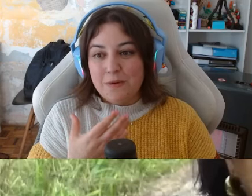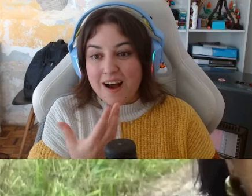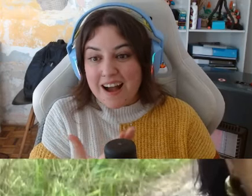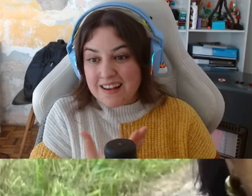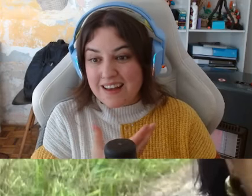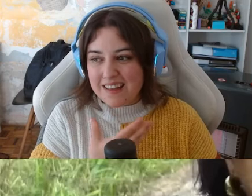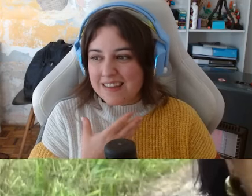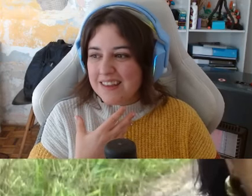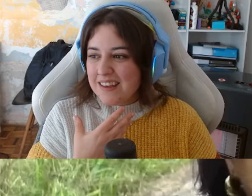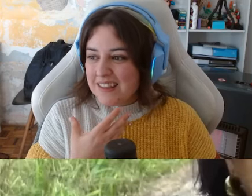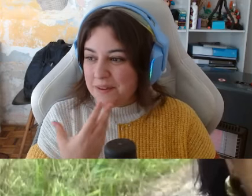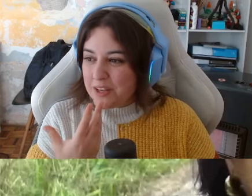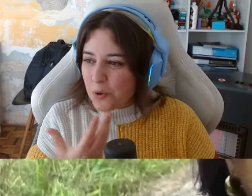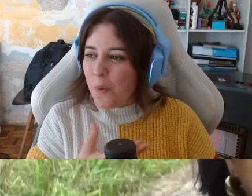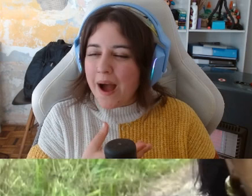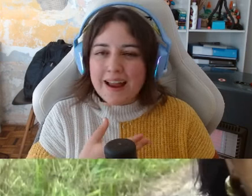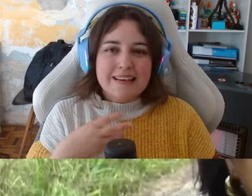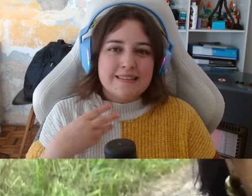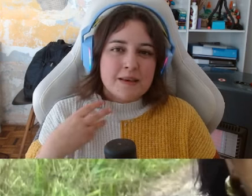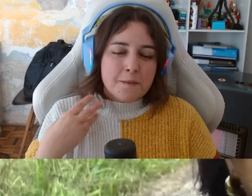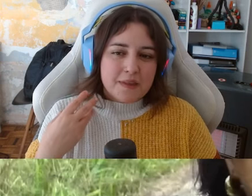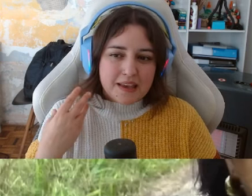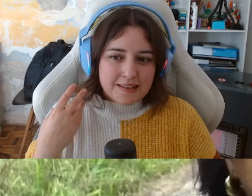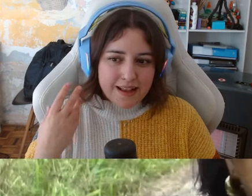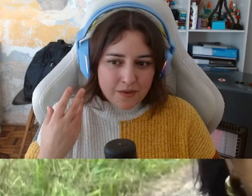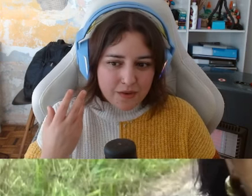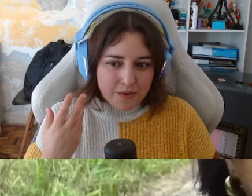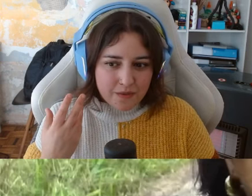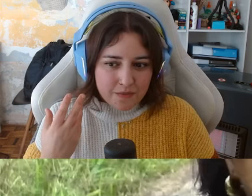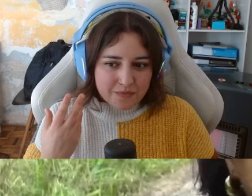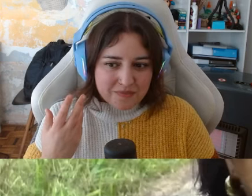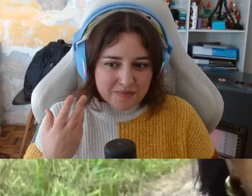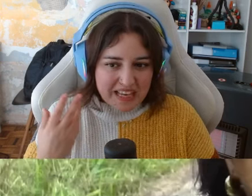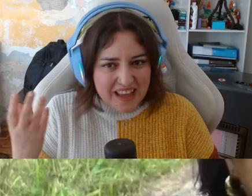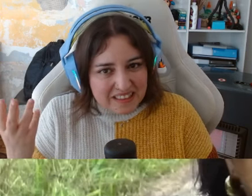de Oaxaca, de Benito Juárez, es algo